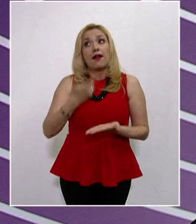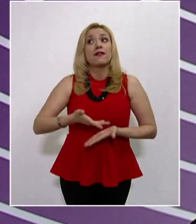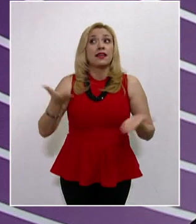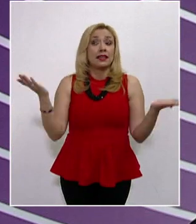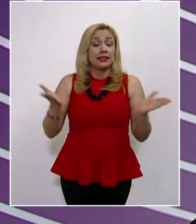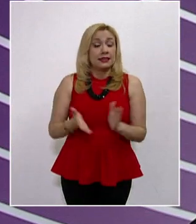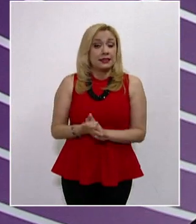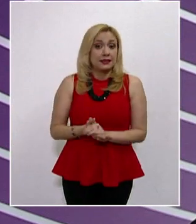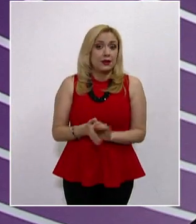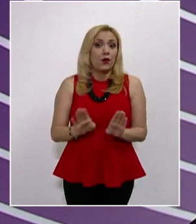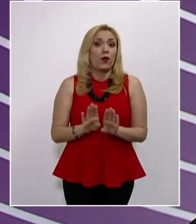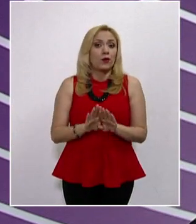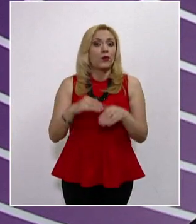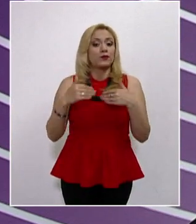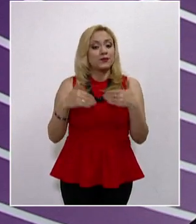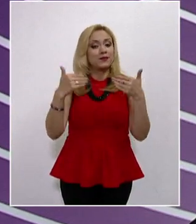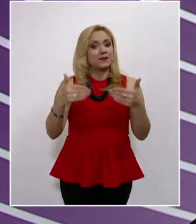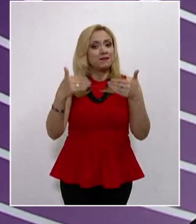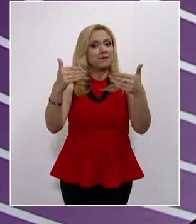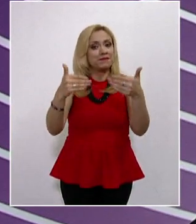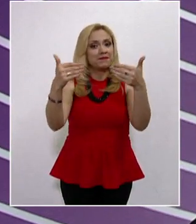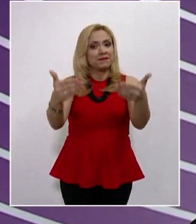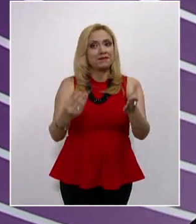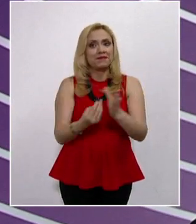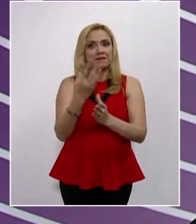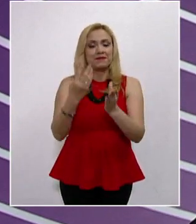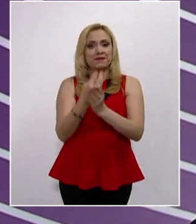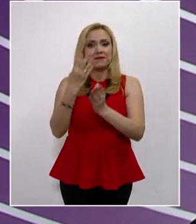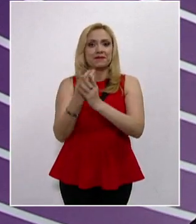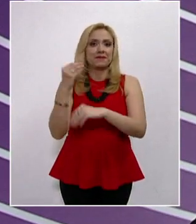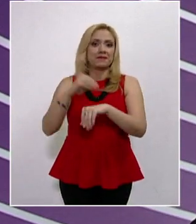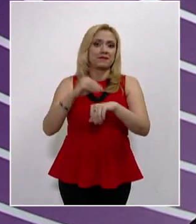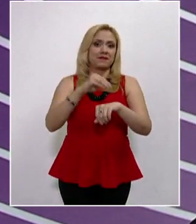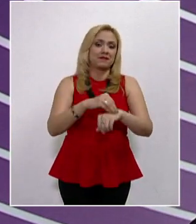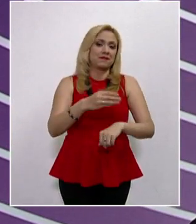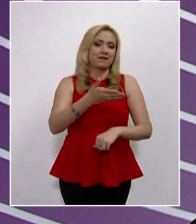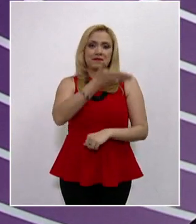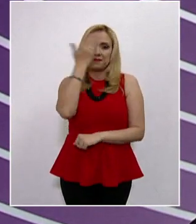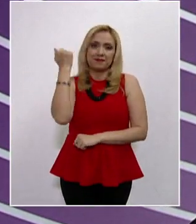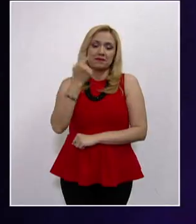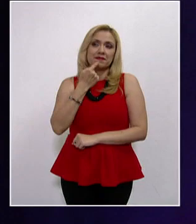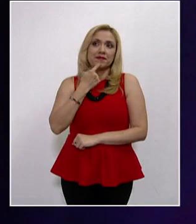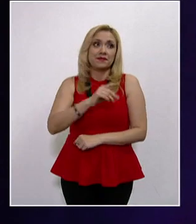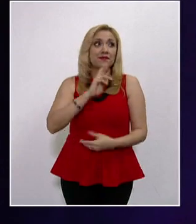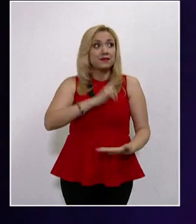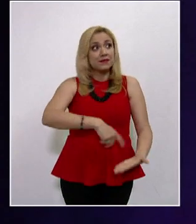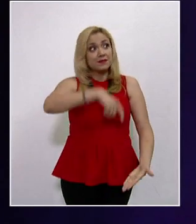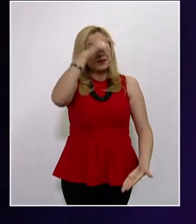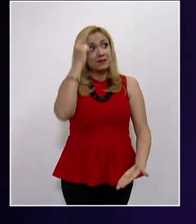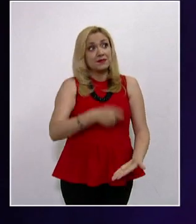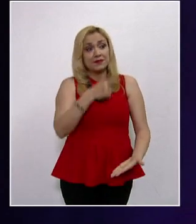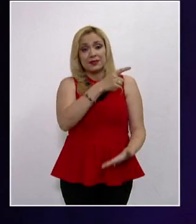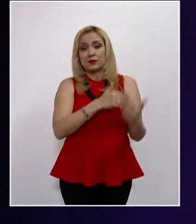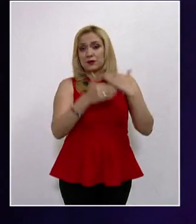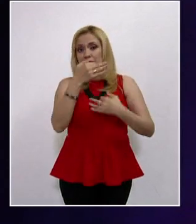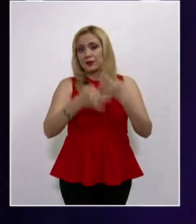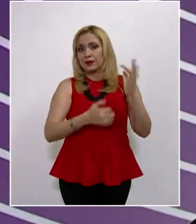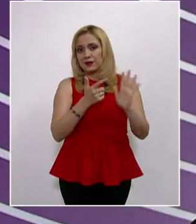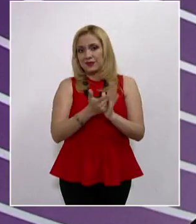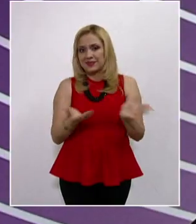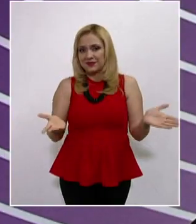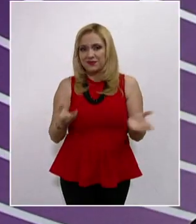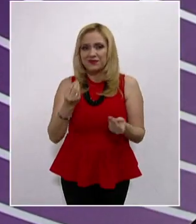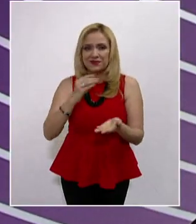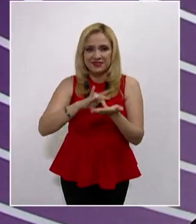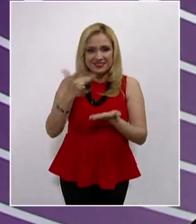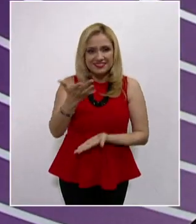decía Octavio, pues cómo se van desahogando todos estos temas en los próximos asuntos que está por resolver la Suprema Corte. Muchas